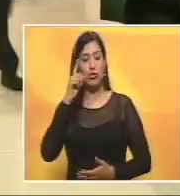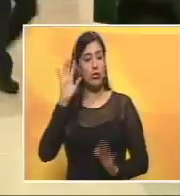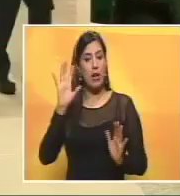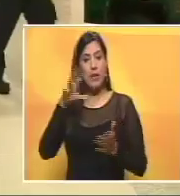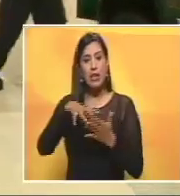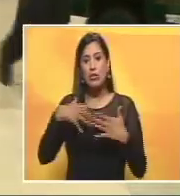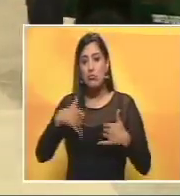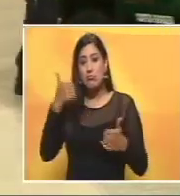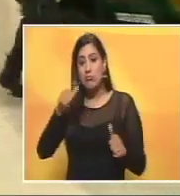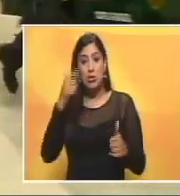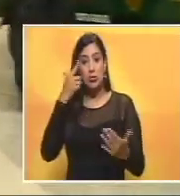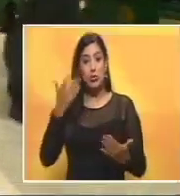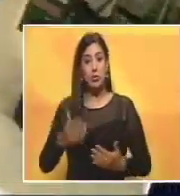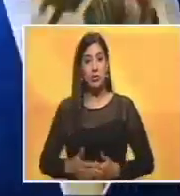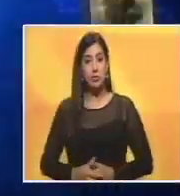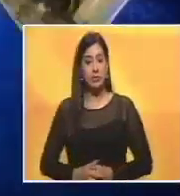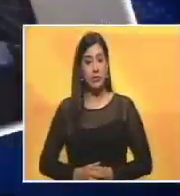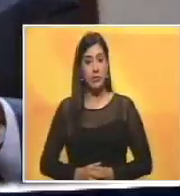su estado de salud.